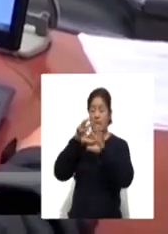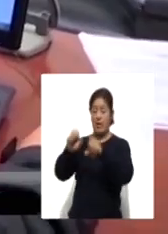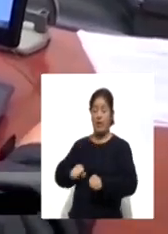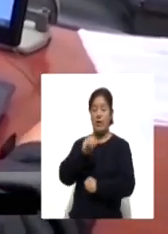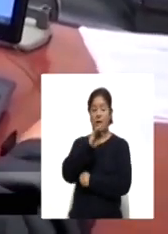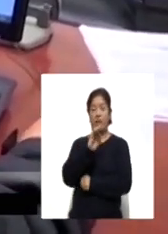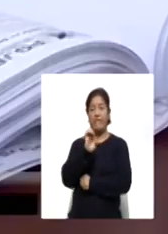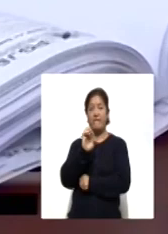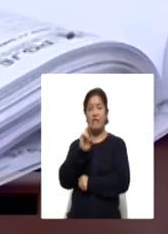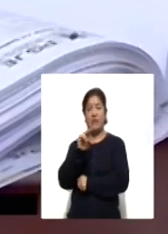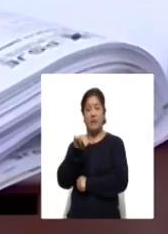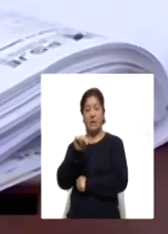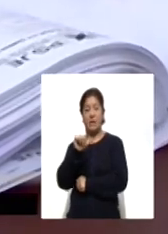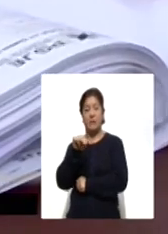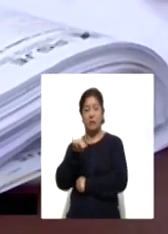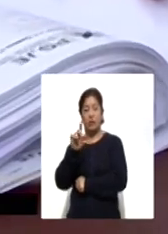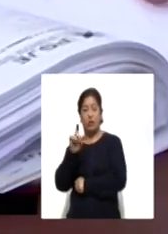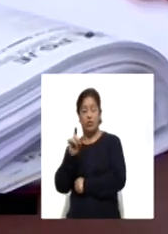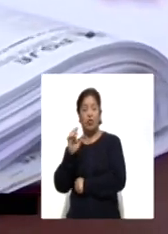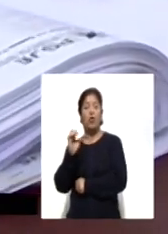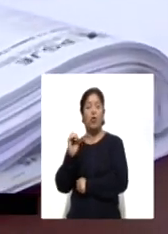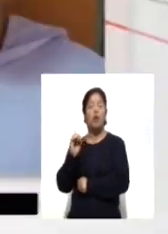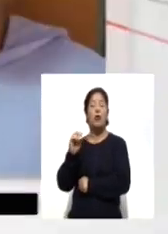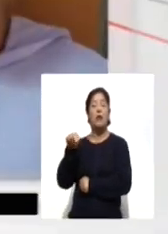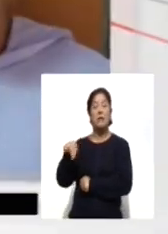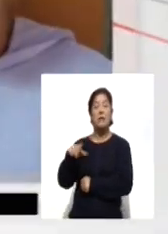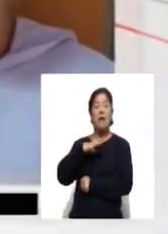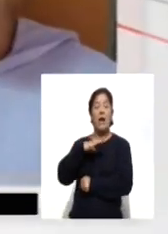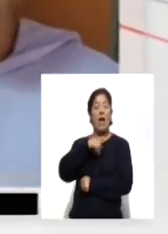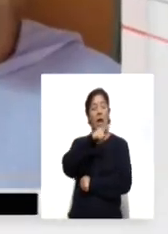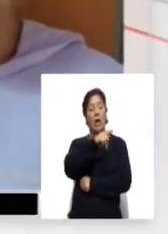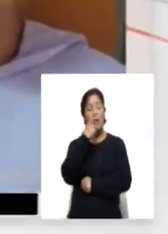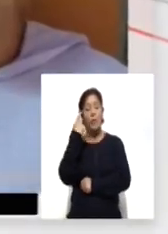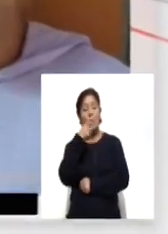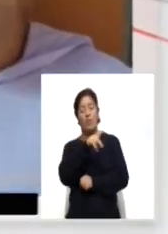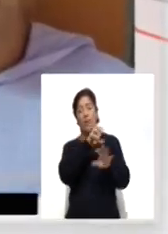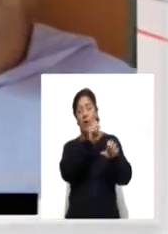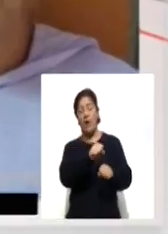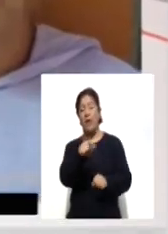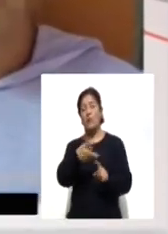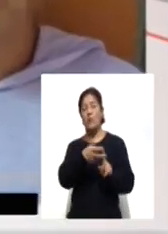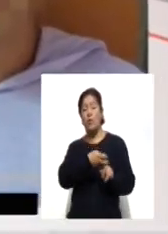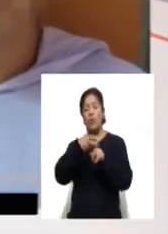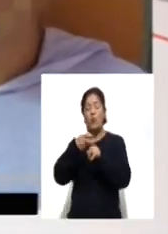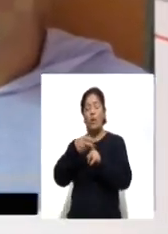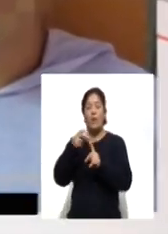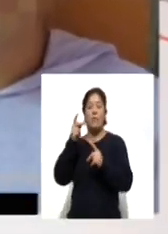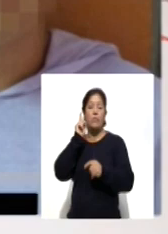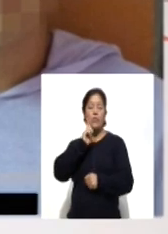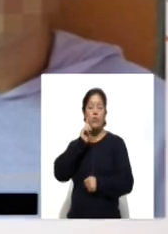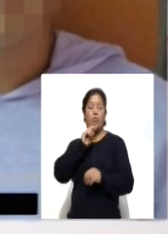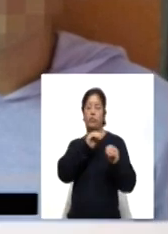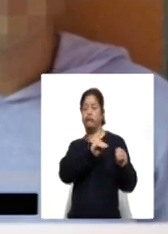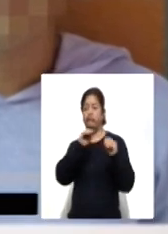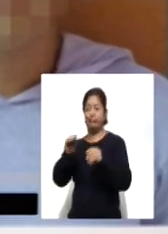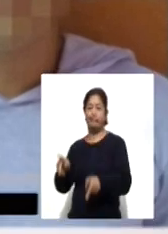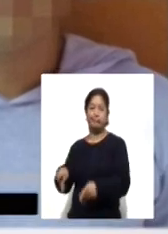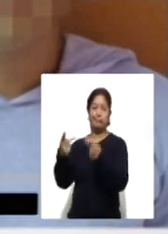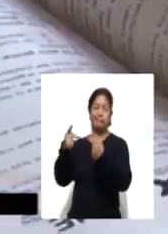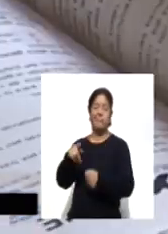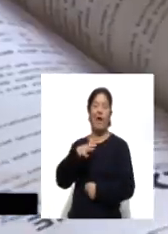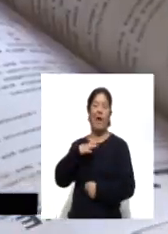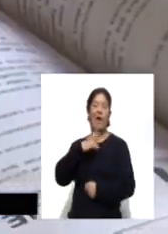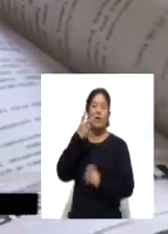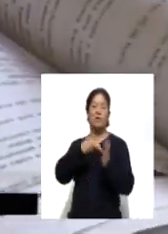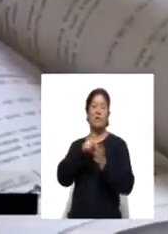Fernando N., quien contaba con una orden de aprehensión en territorio poblano por el delito de trata de personas. El antecedente de este hecho data del